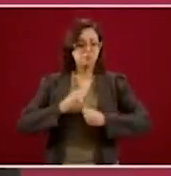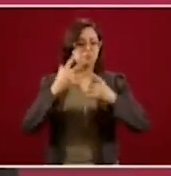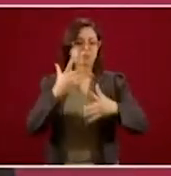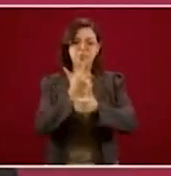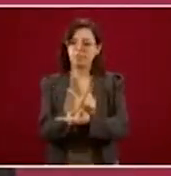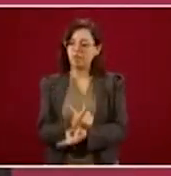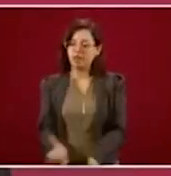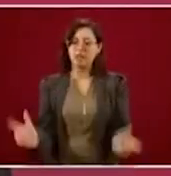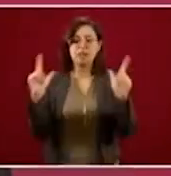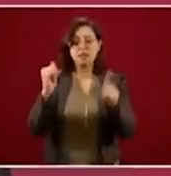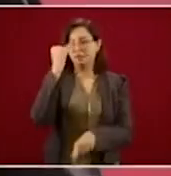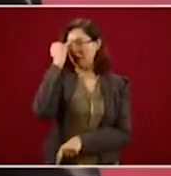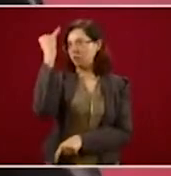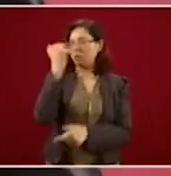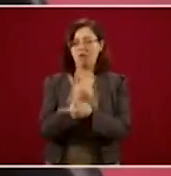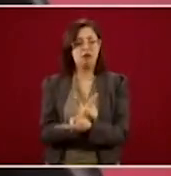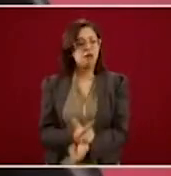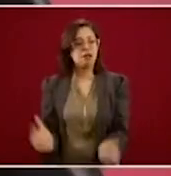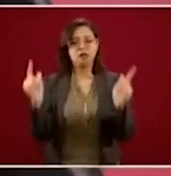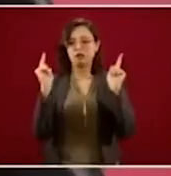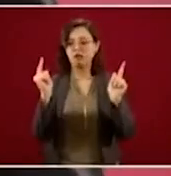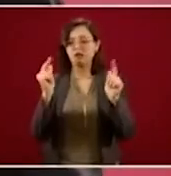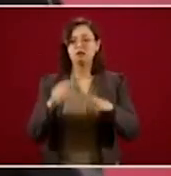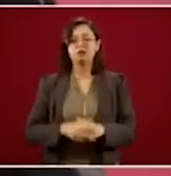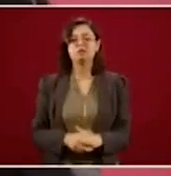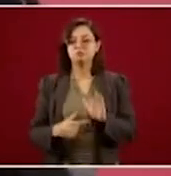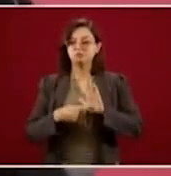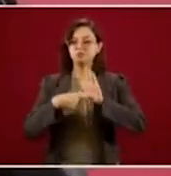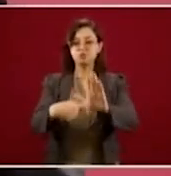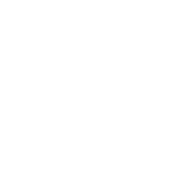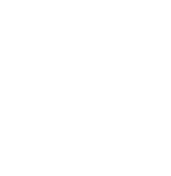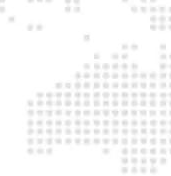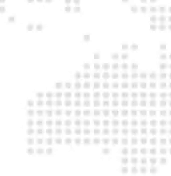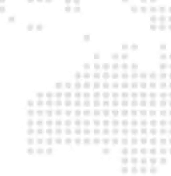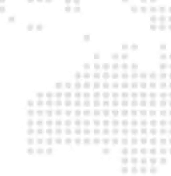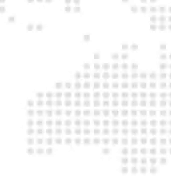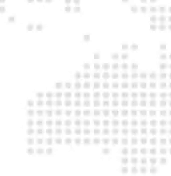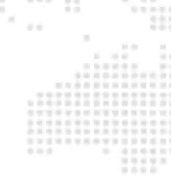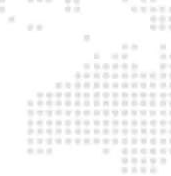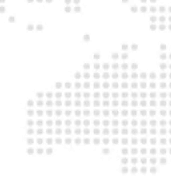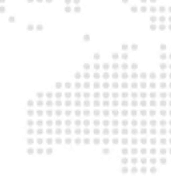expresión, de manifestación de las ideas, el derecho a disentir.